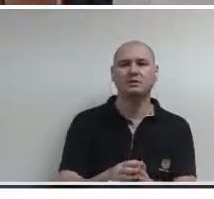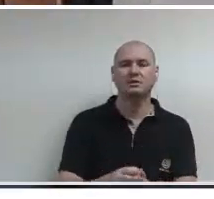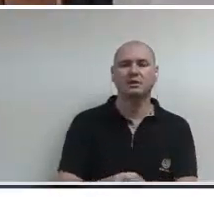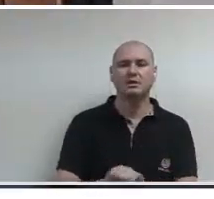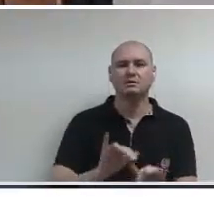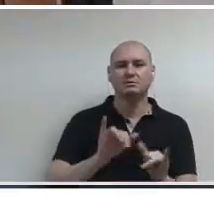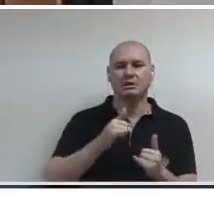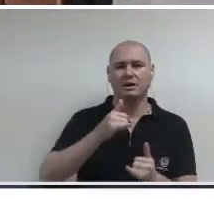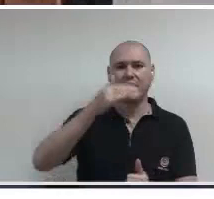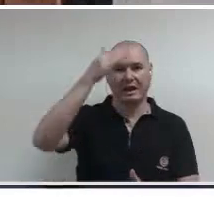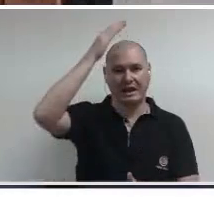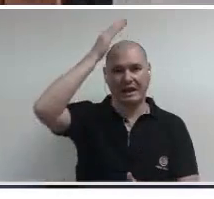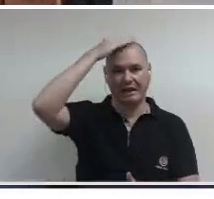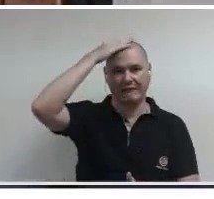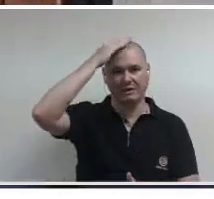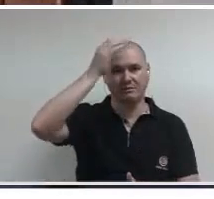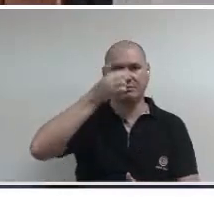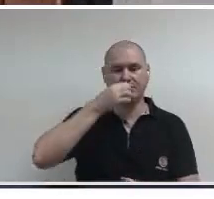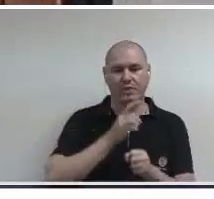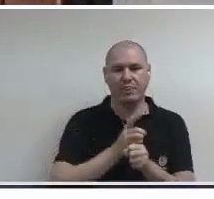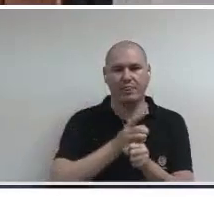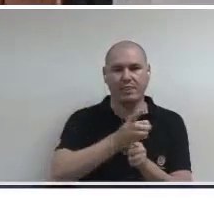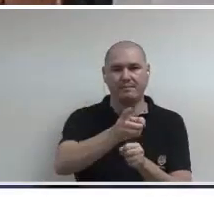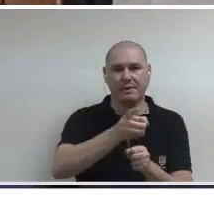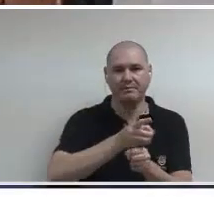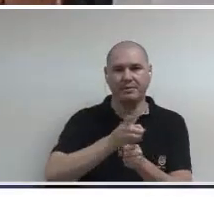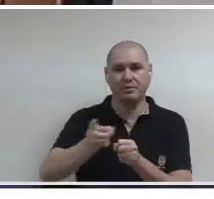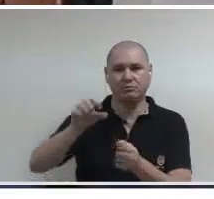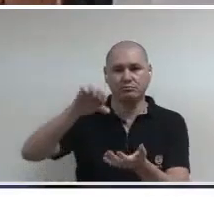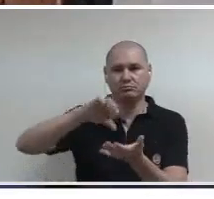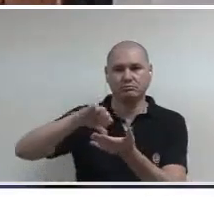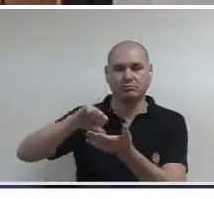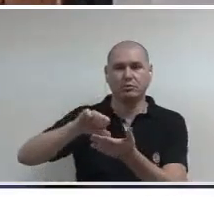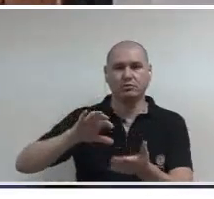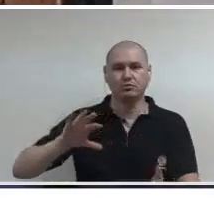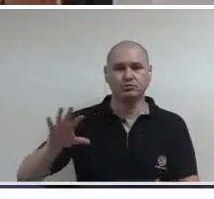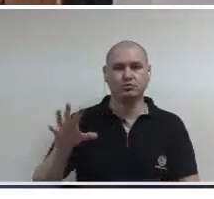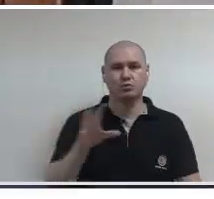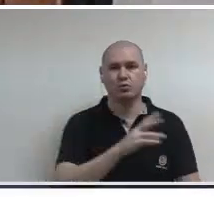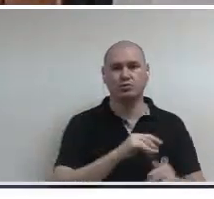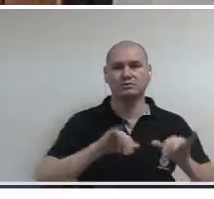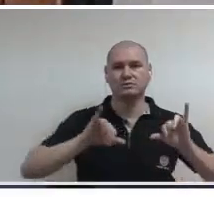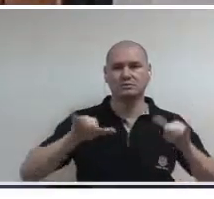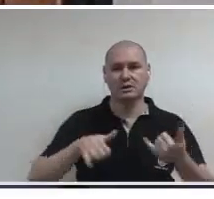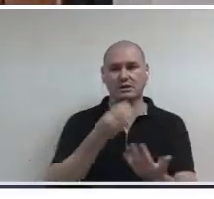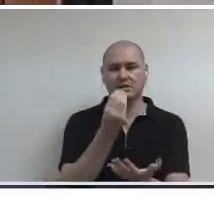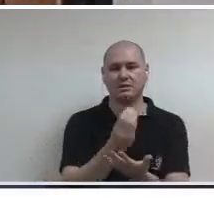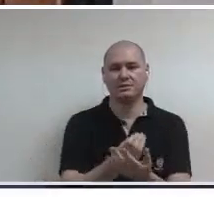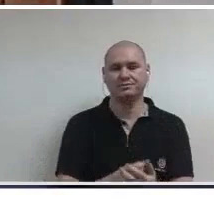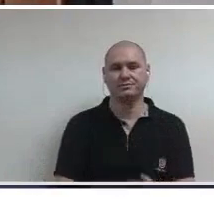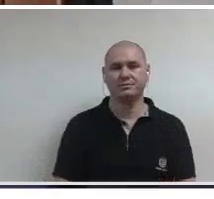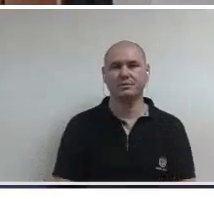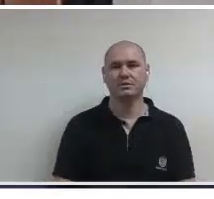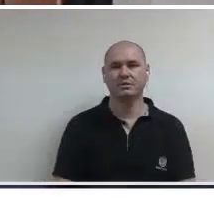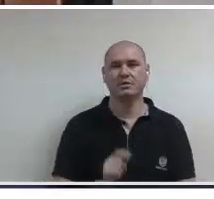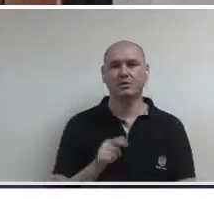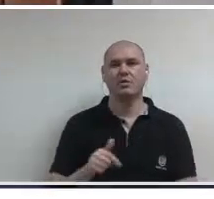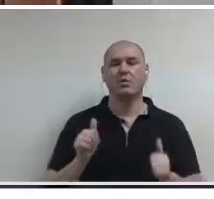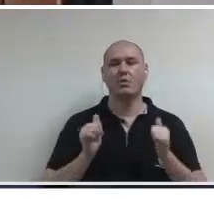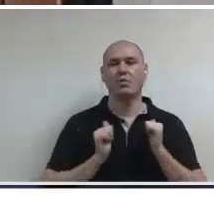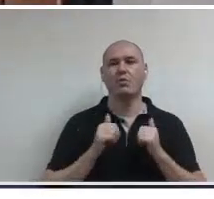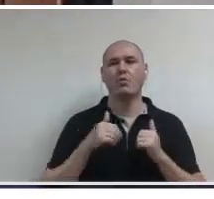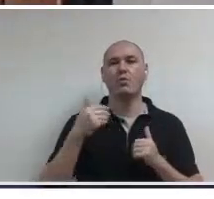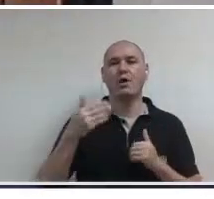Señor presidente, cabecera departamental de Coja de Seco y Jesaca, mi es agua, expediente.